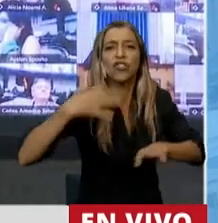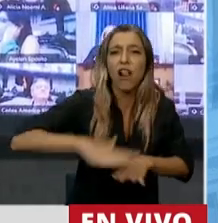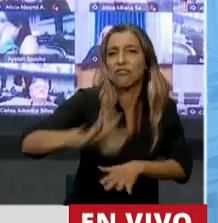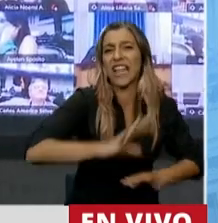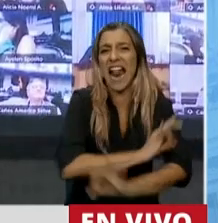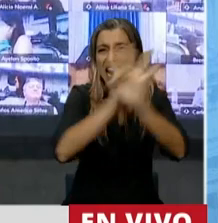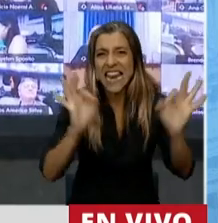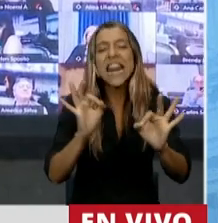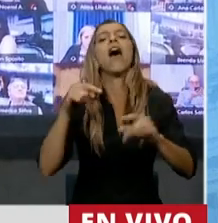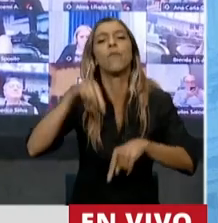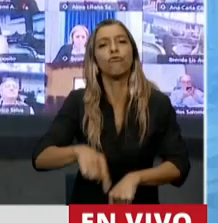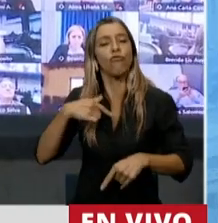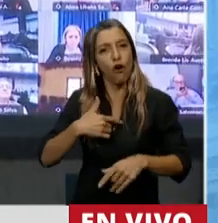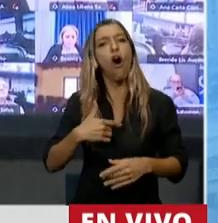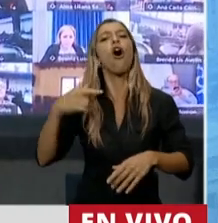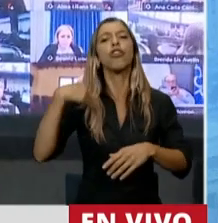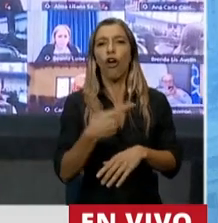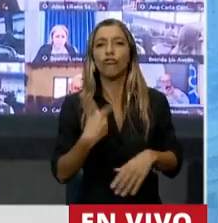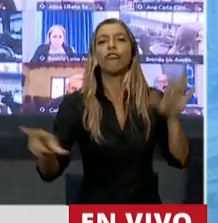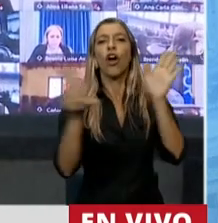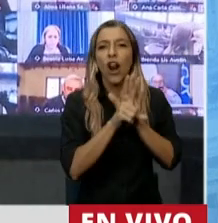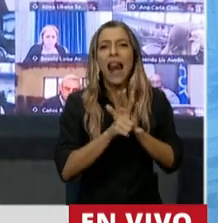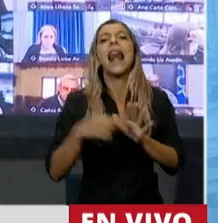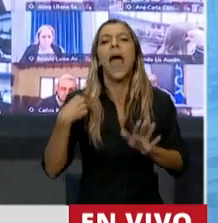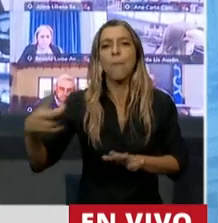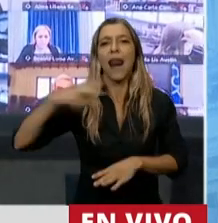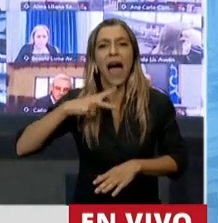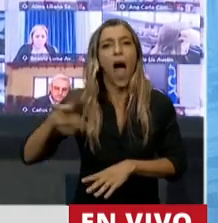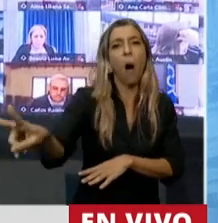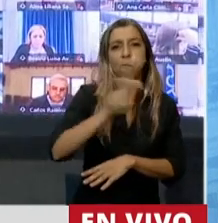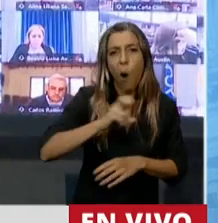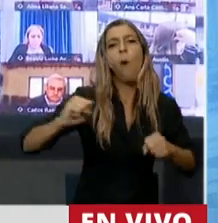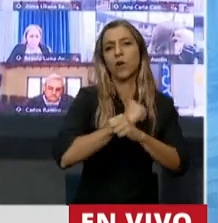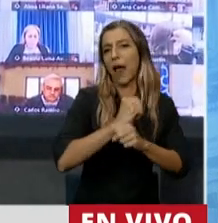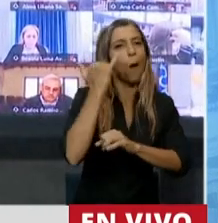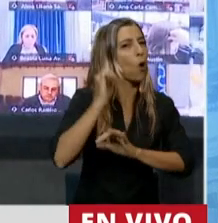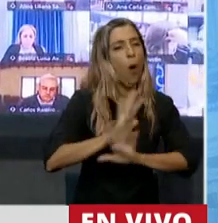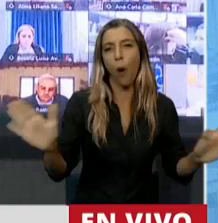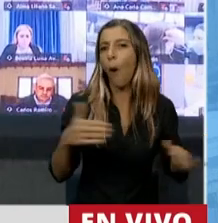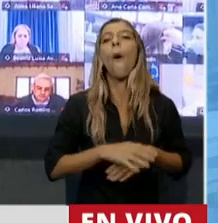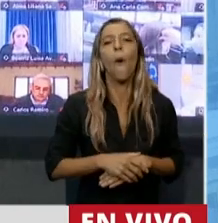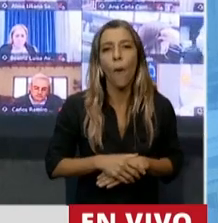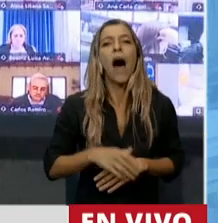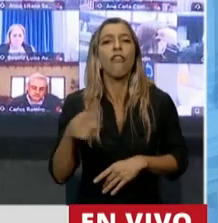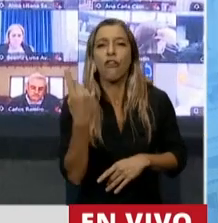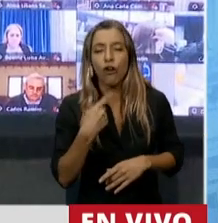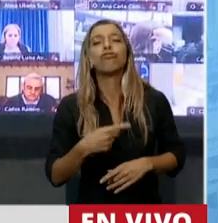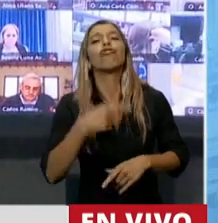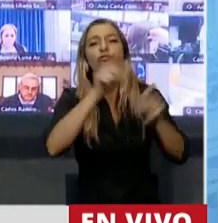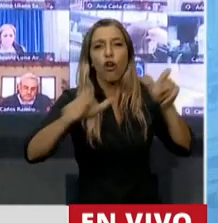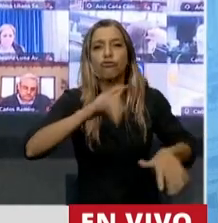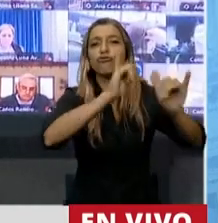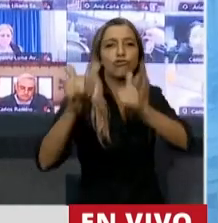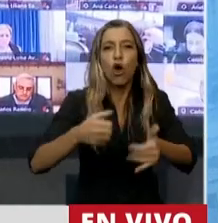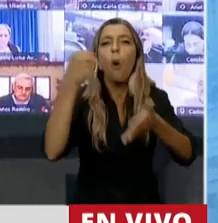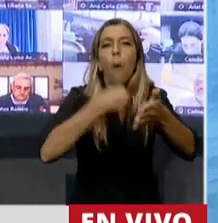hoy aprobamos el aporte a las grandes fortunas. Nos vamos a hacer cargo de la demanda de la militancia juvenil que plantea